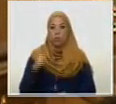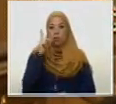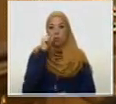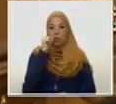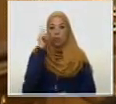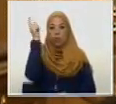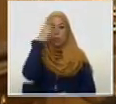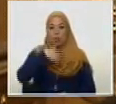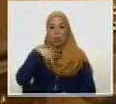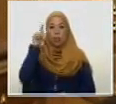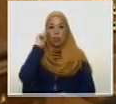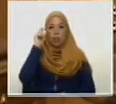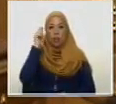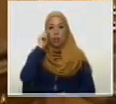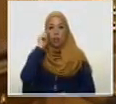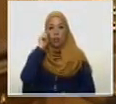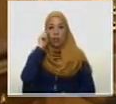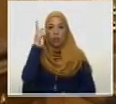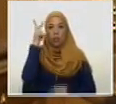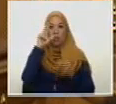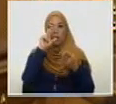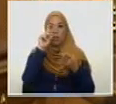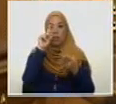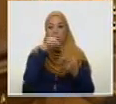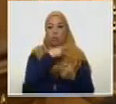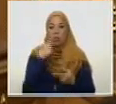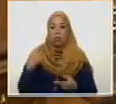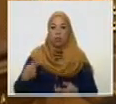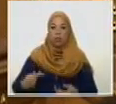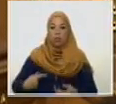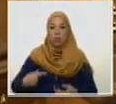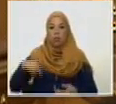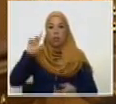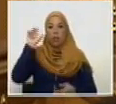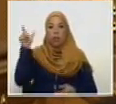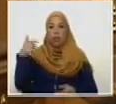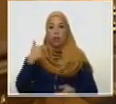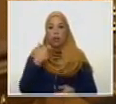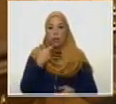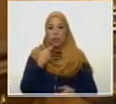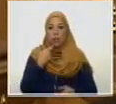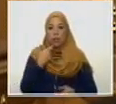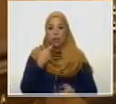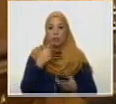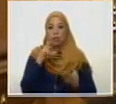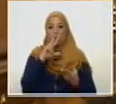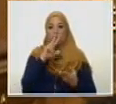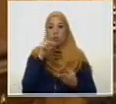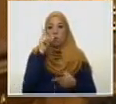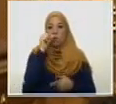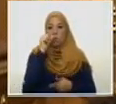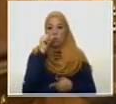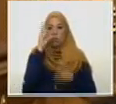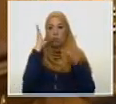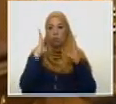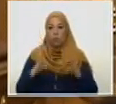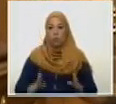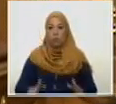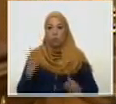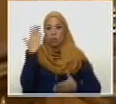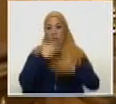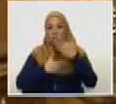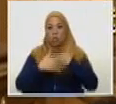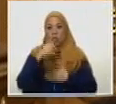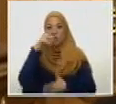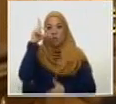Díaz. Ciudadana segunda vicepresidenta, Gladys Requena. Ciudadano secretario, Fidel